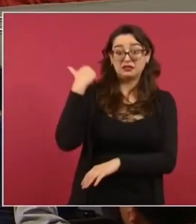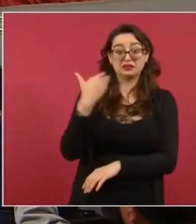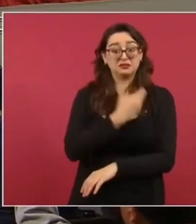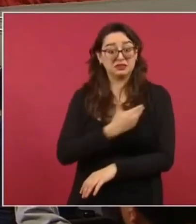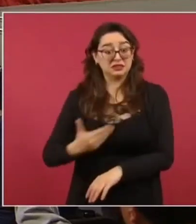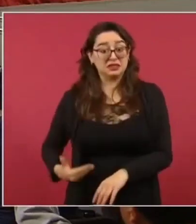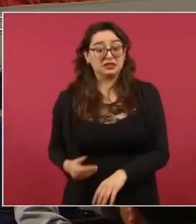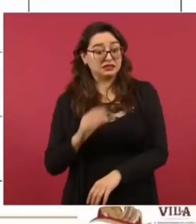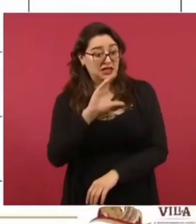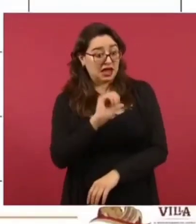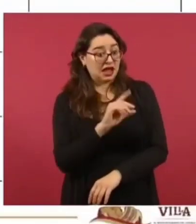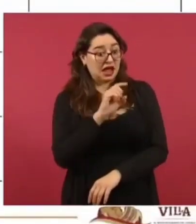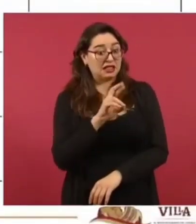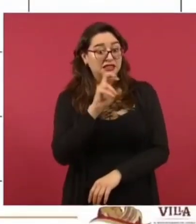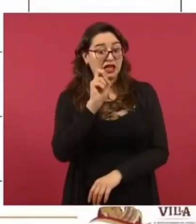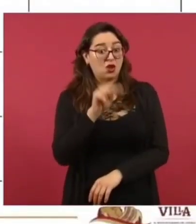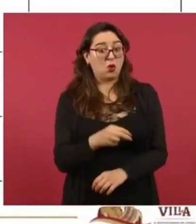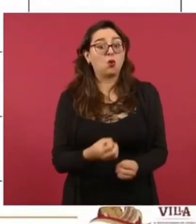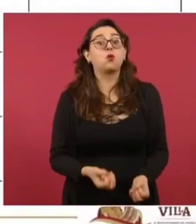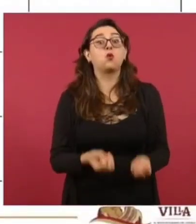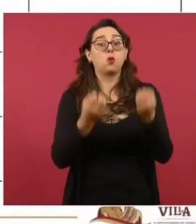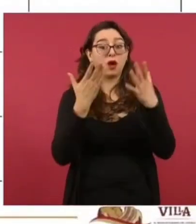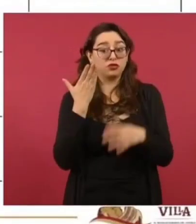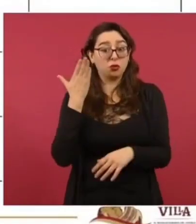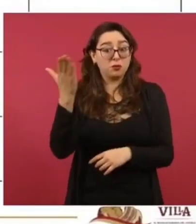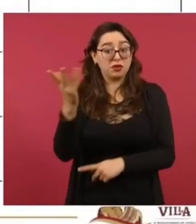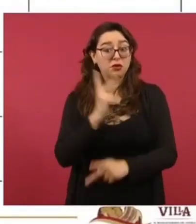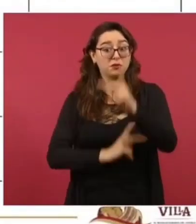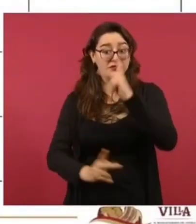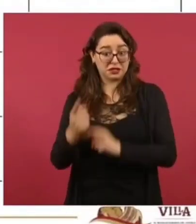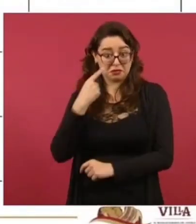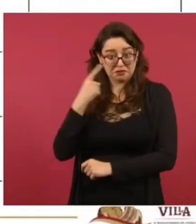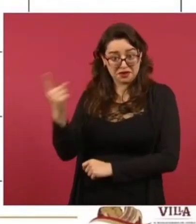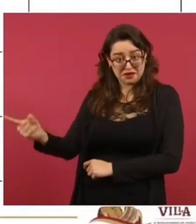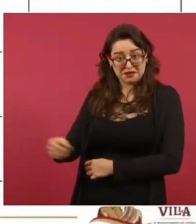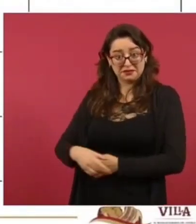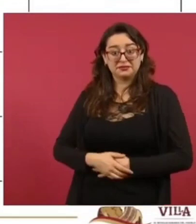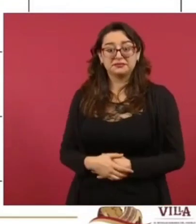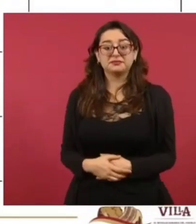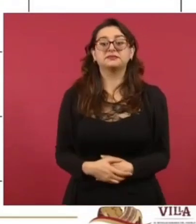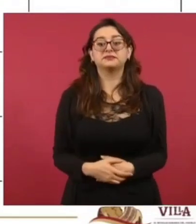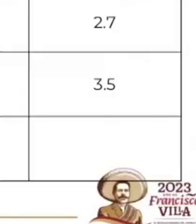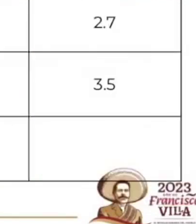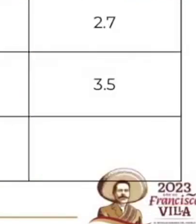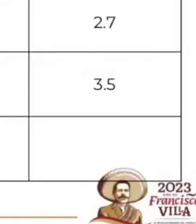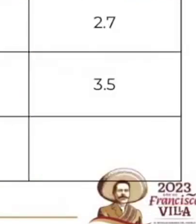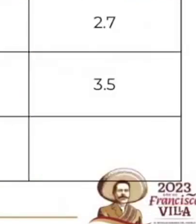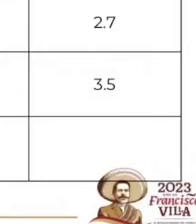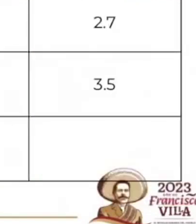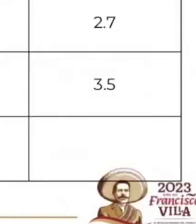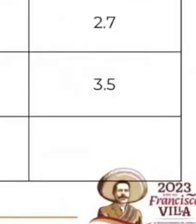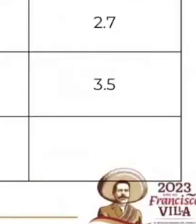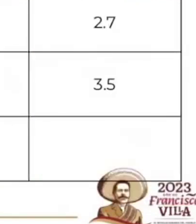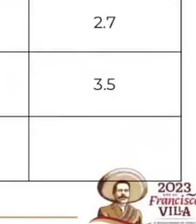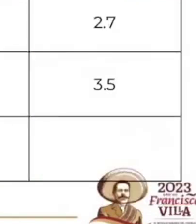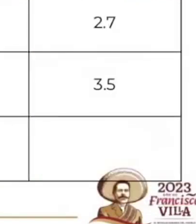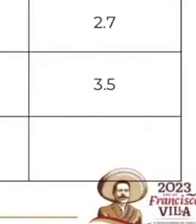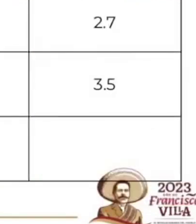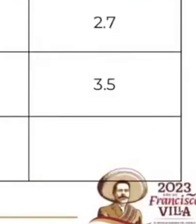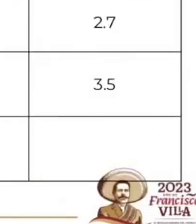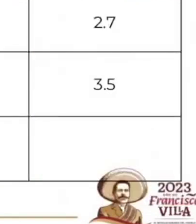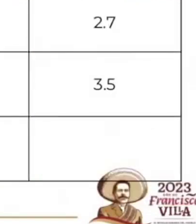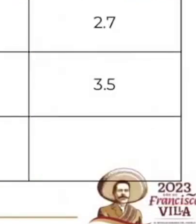7.7 puntos porcentuales del Producto Interno Bruto, que es como medimos el